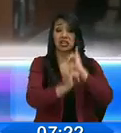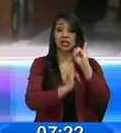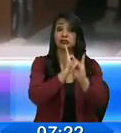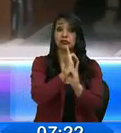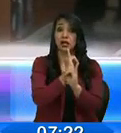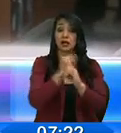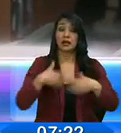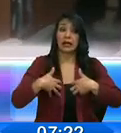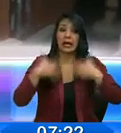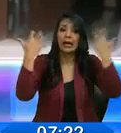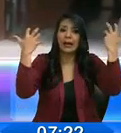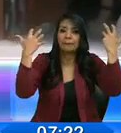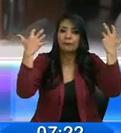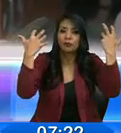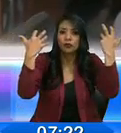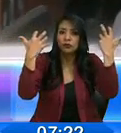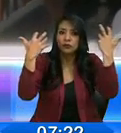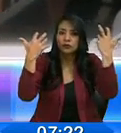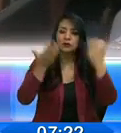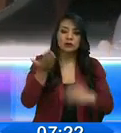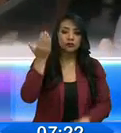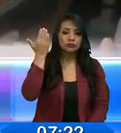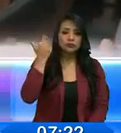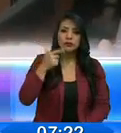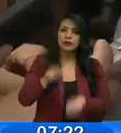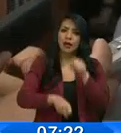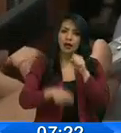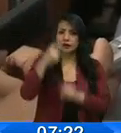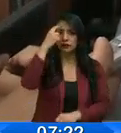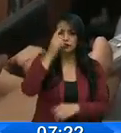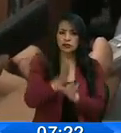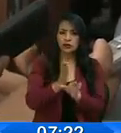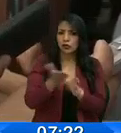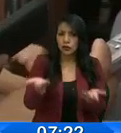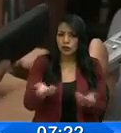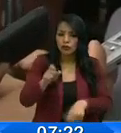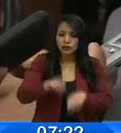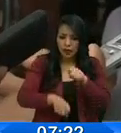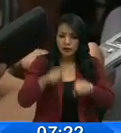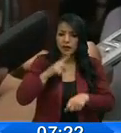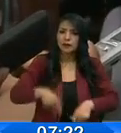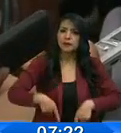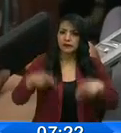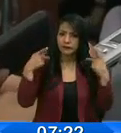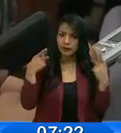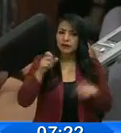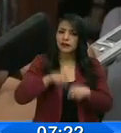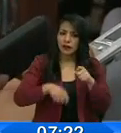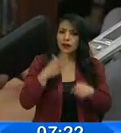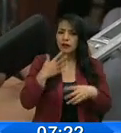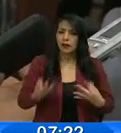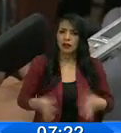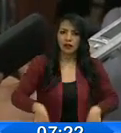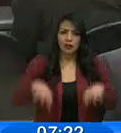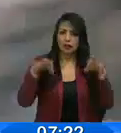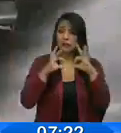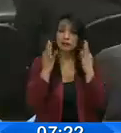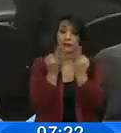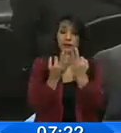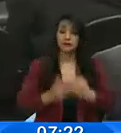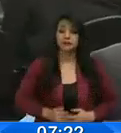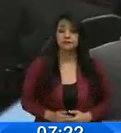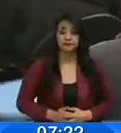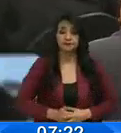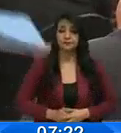internacionales el reclamo. ¿Por qué? Porque lo que decía, hay un daño psicológico, hay un daño moral, hay un daño económico a toda mi familia. En